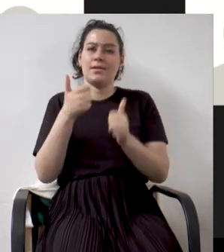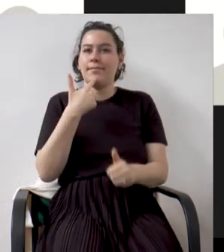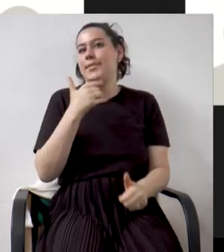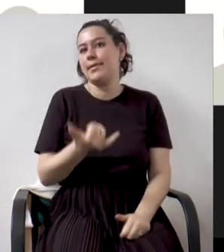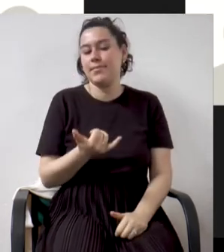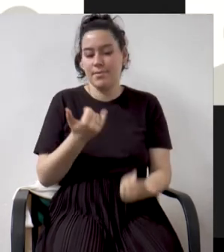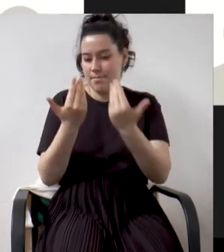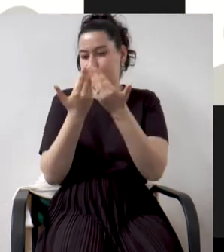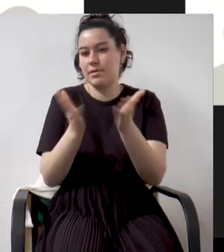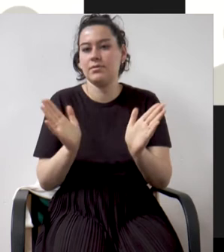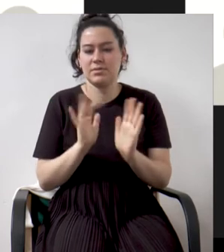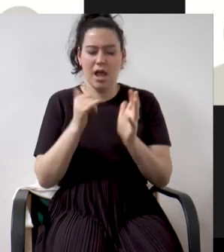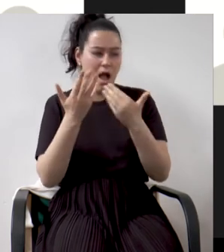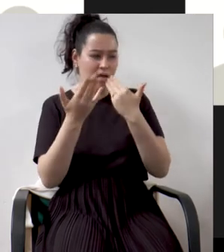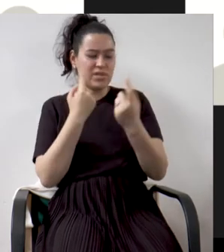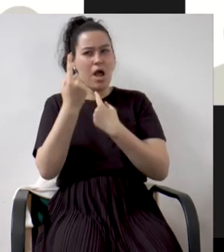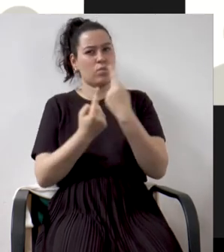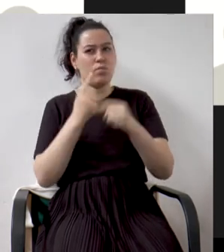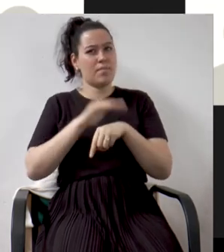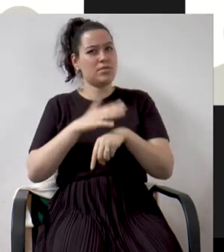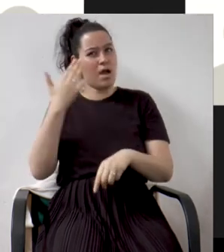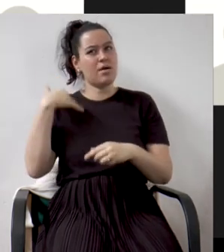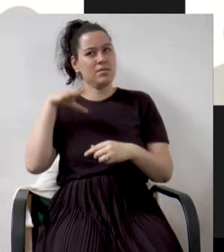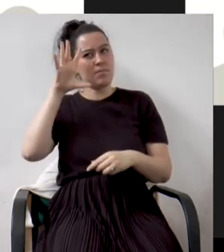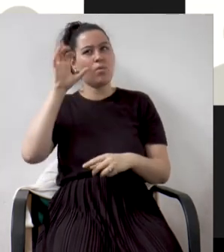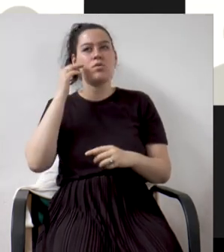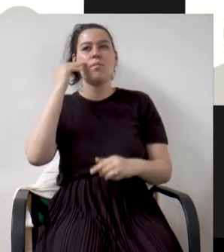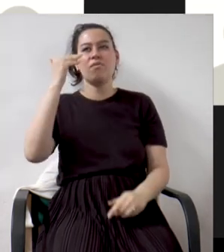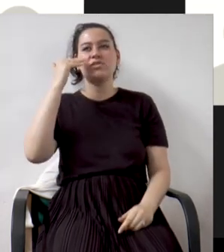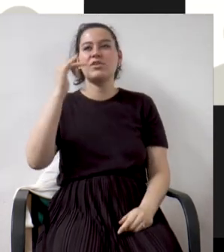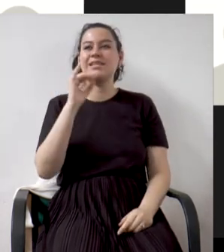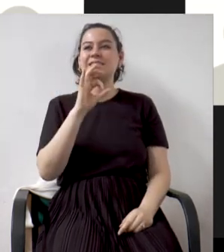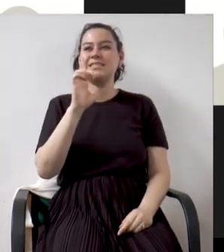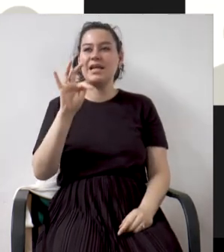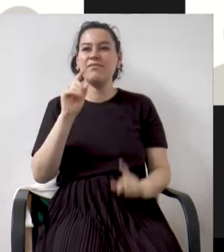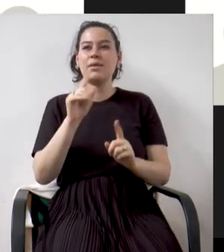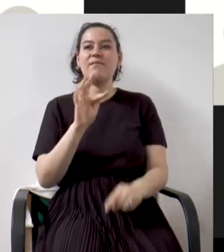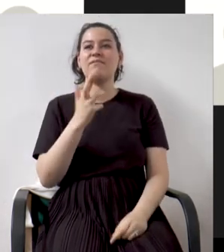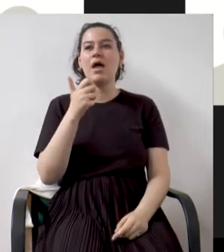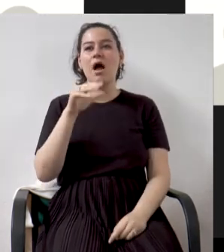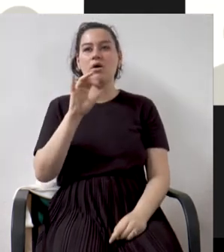Y esto ya creo que lo hemos conversado en alguna instancia con los docentes de ICEF y con Franco,